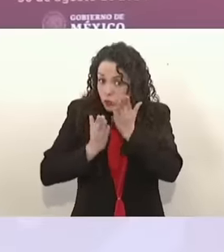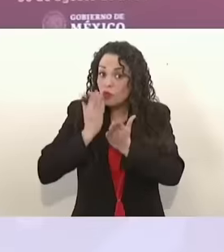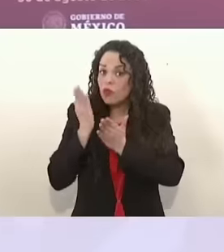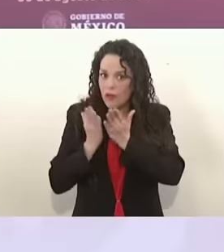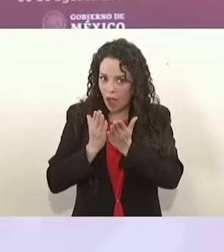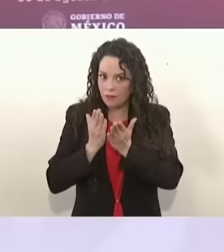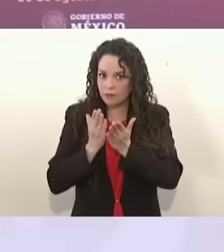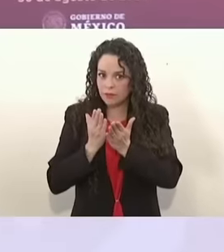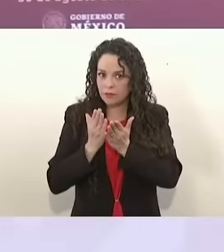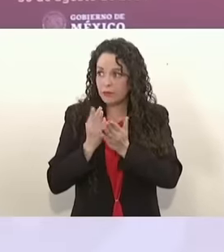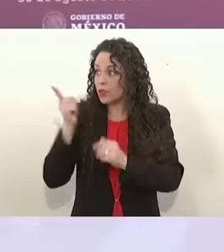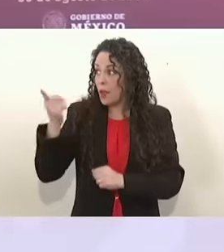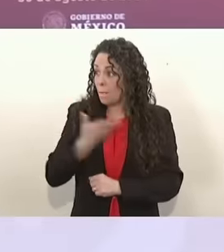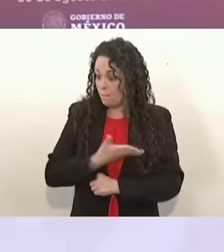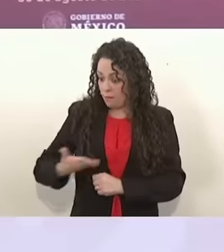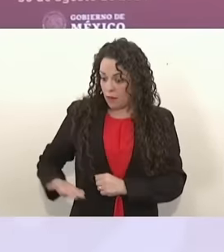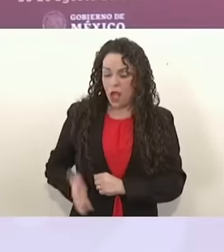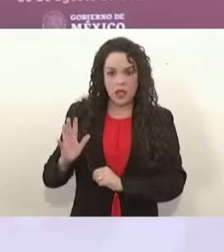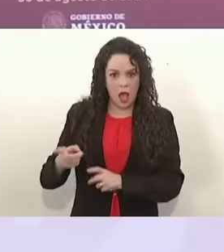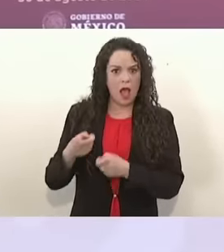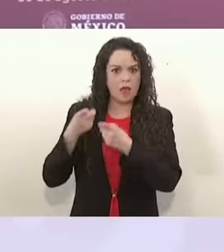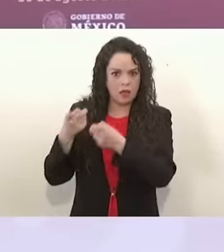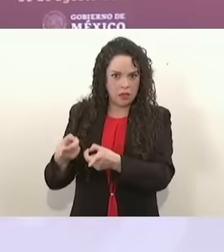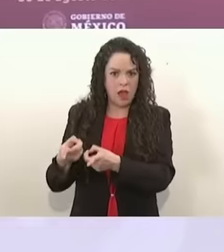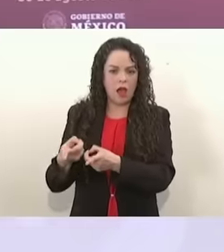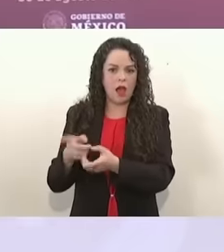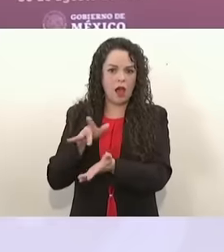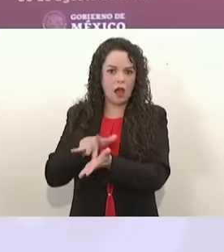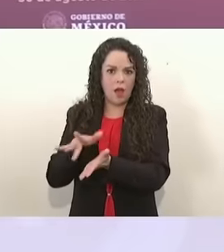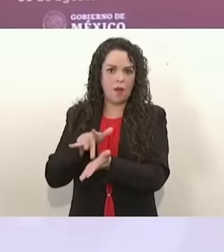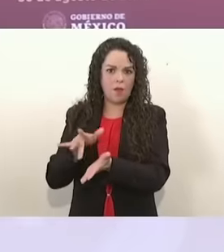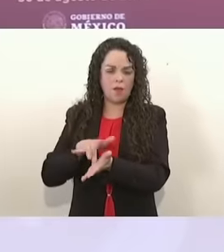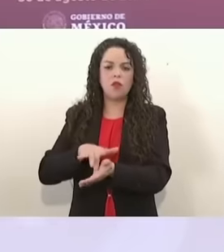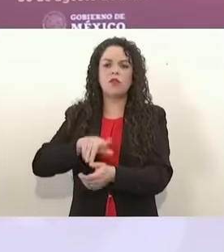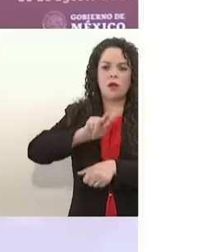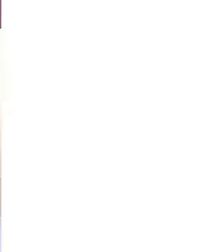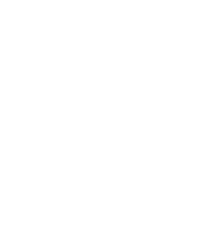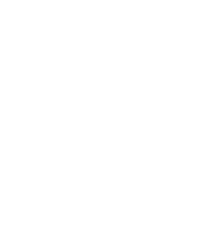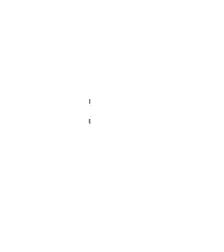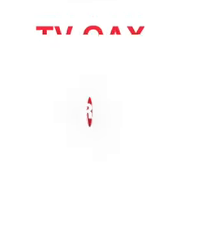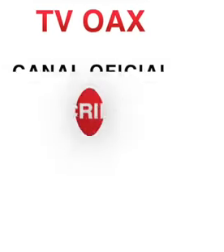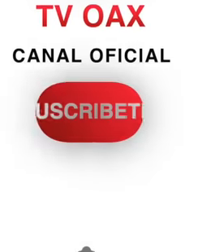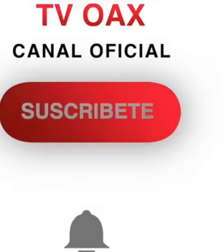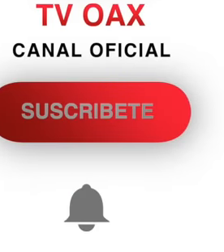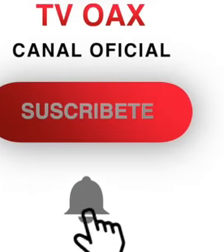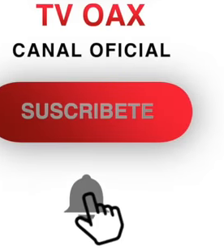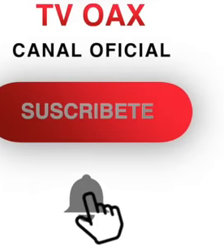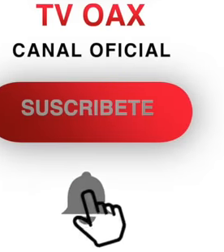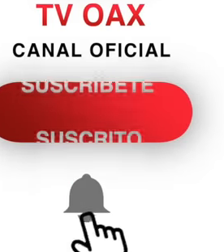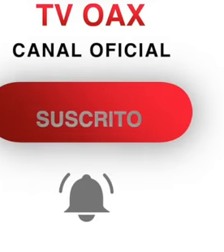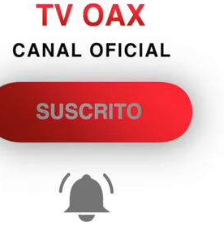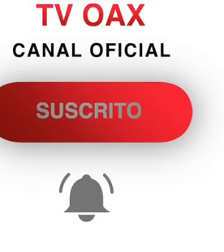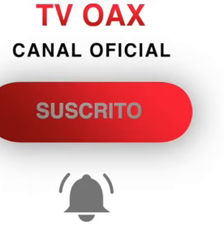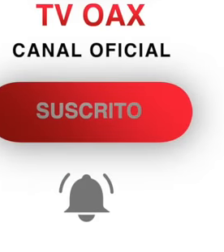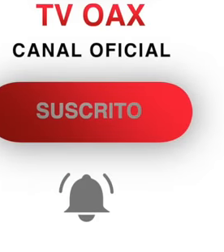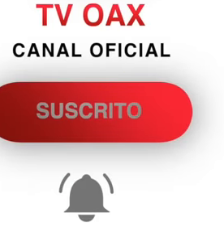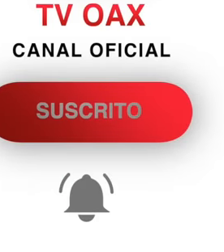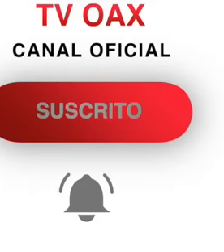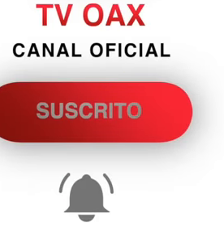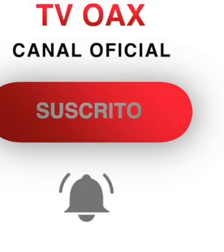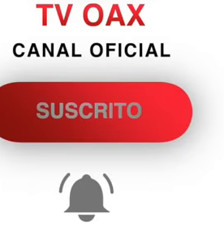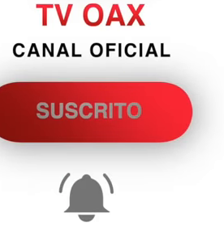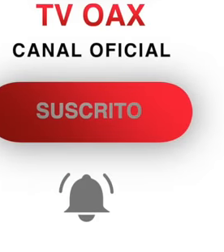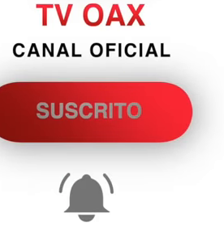ya apoya a la educación media superior, a todos los jóvenes que van en preparatoria,